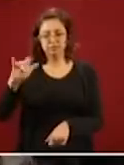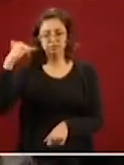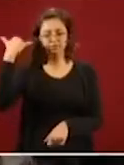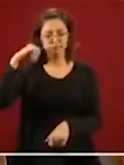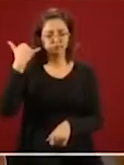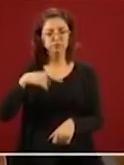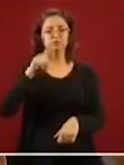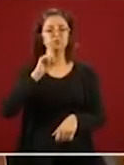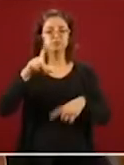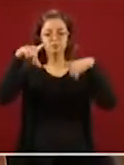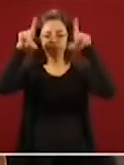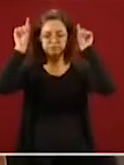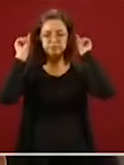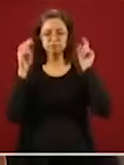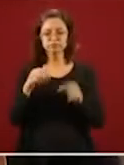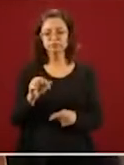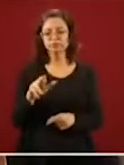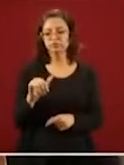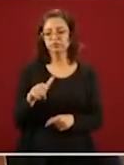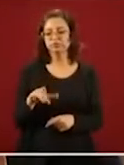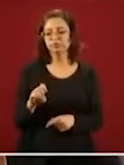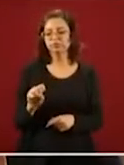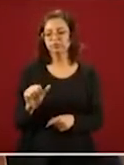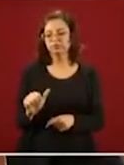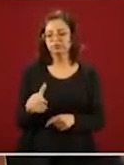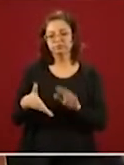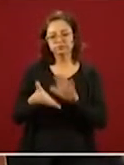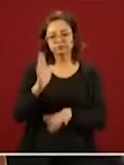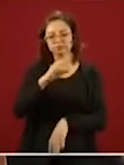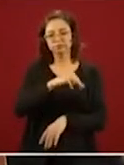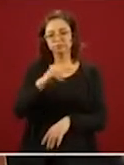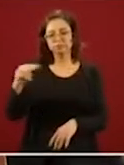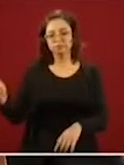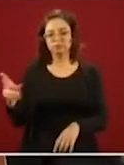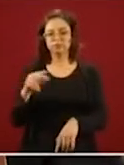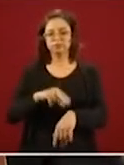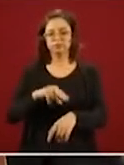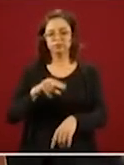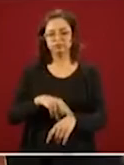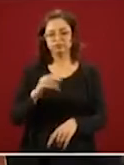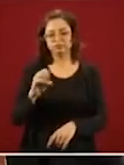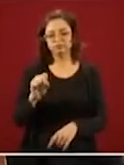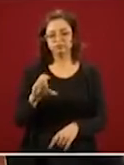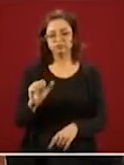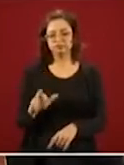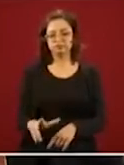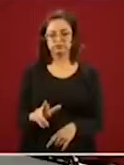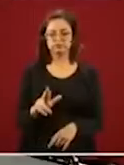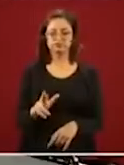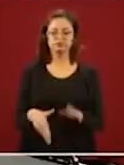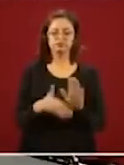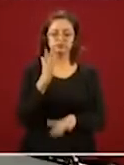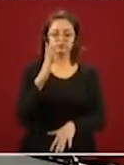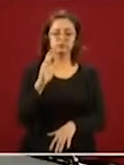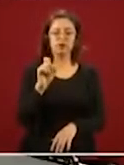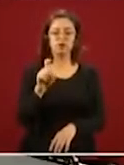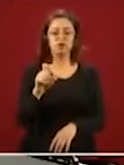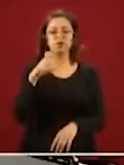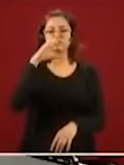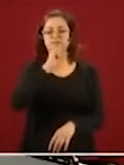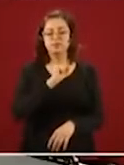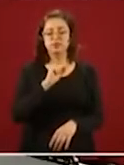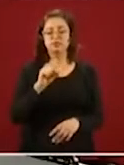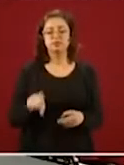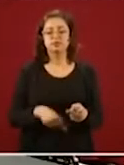La enfermera María Luisa Rodea Pimentel a Michoacán. El doctor Óscar Arturo Martínez Rodríguez a Aguascalientes.